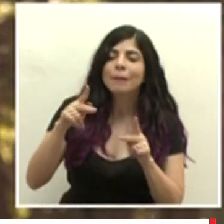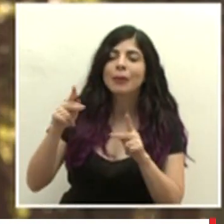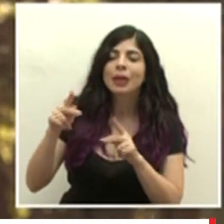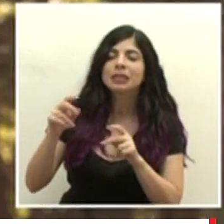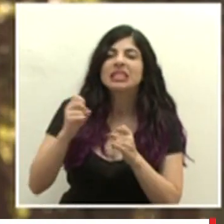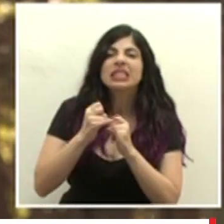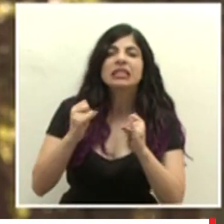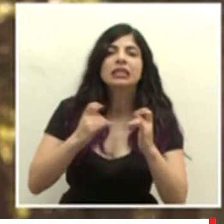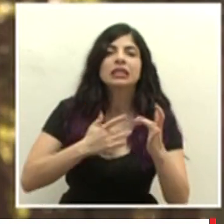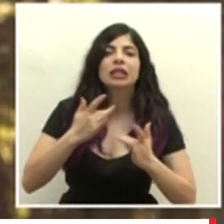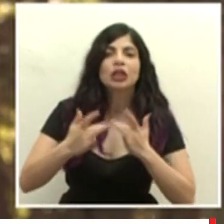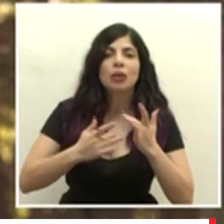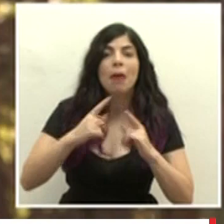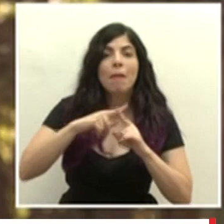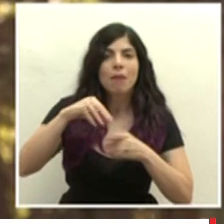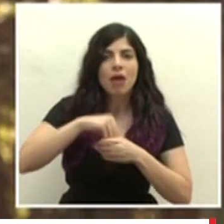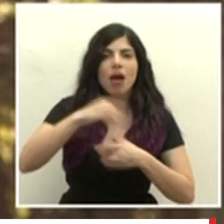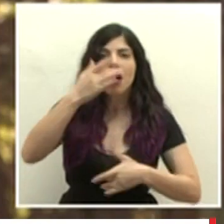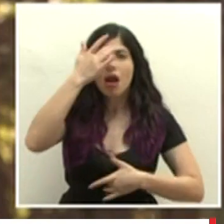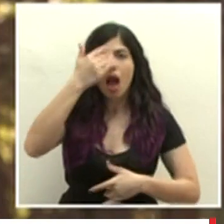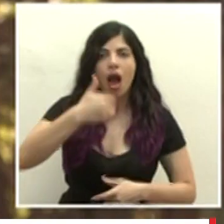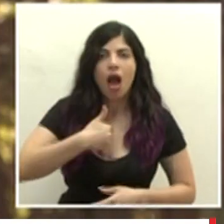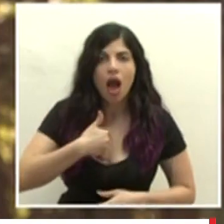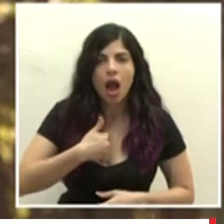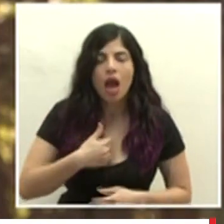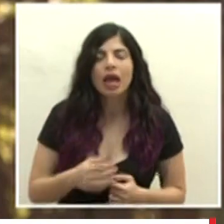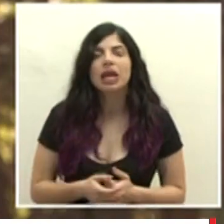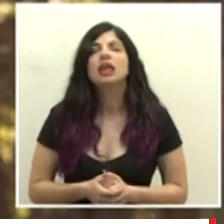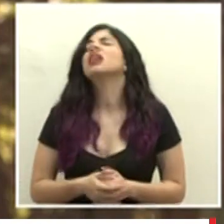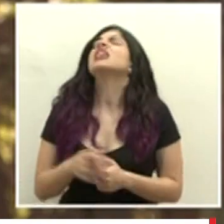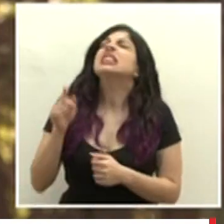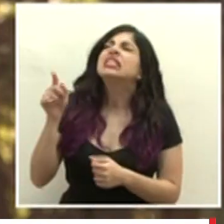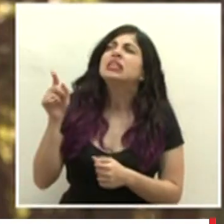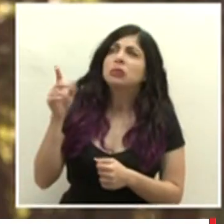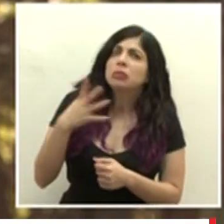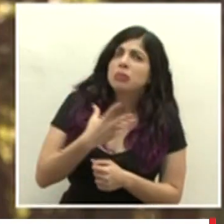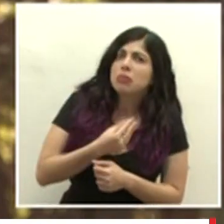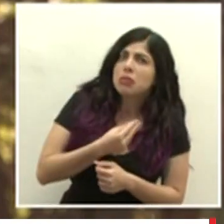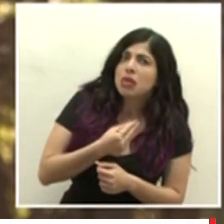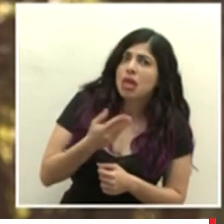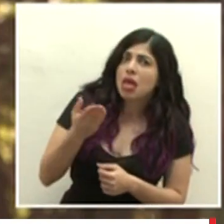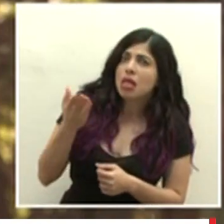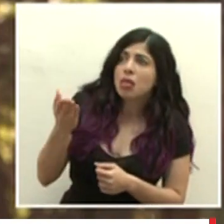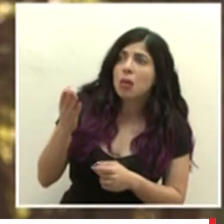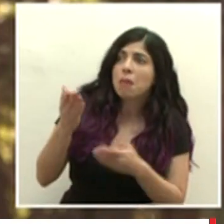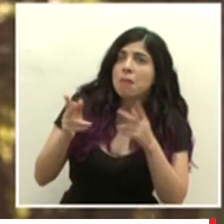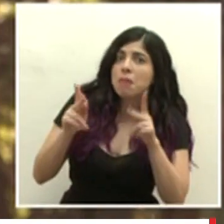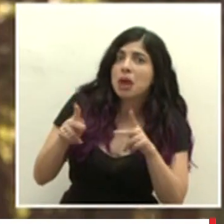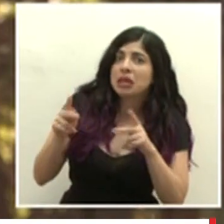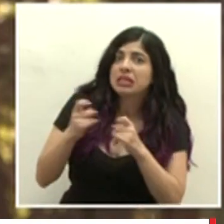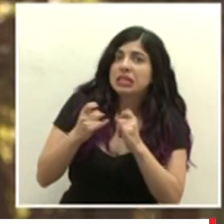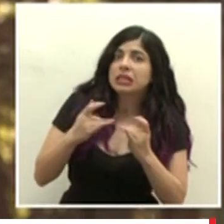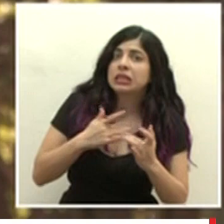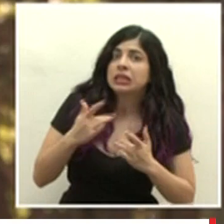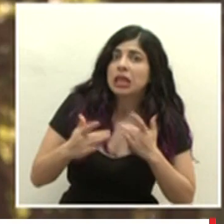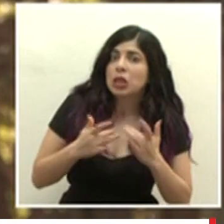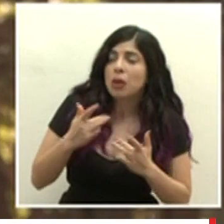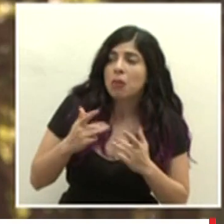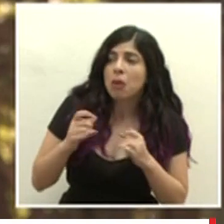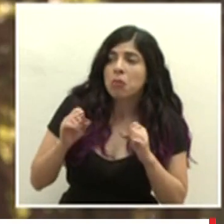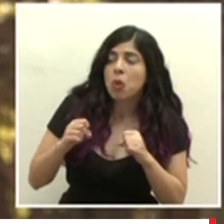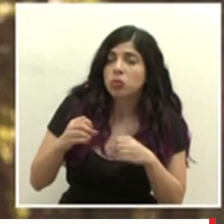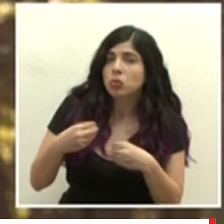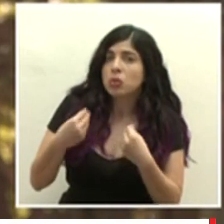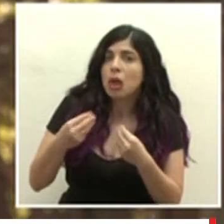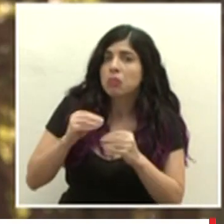estar asintomáticas. ¿Qué tanto temor hay de que esa asintomatía pueda generar pues ya